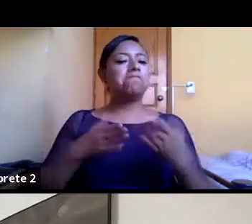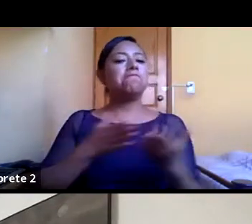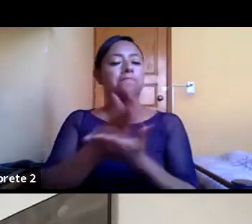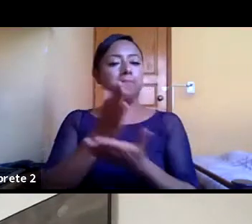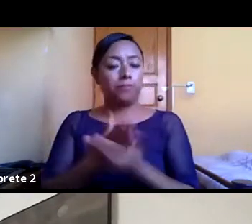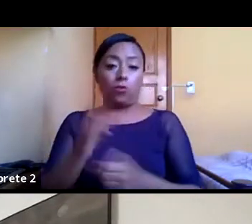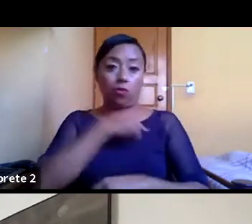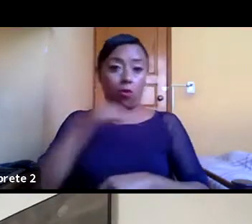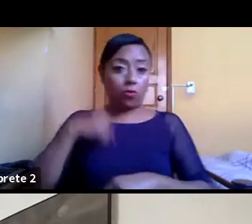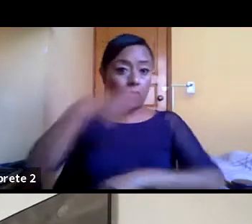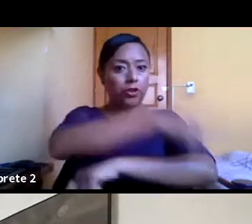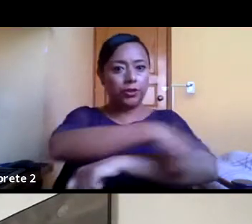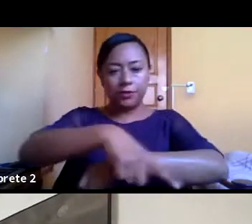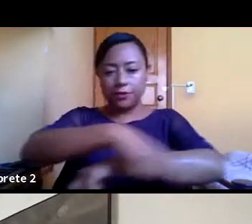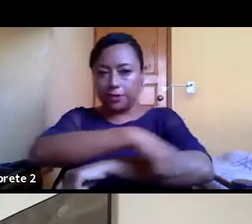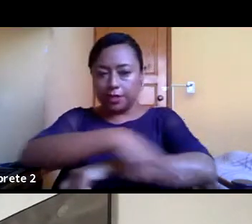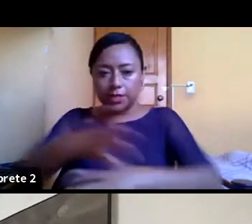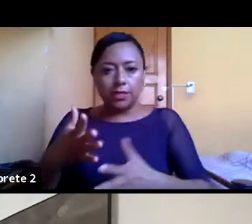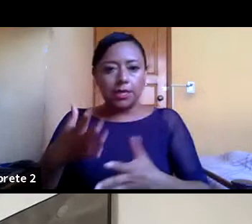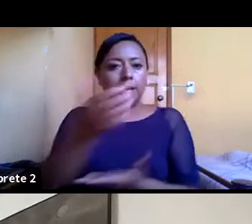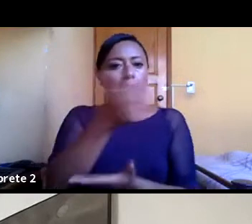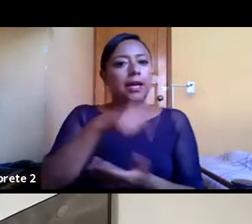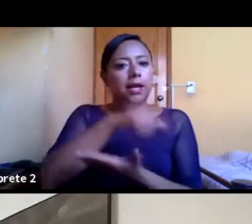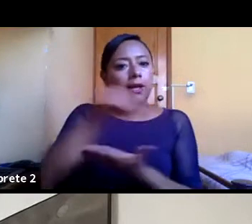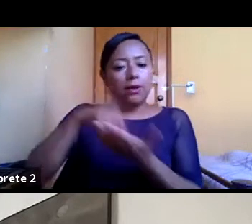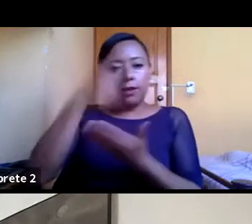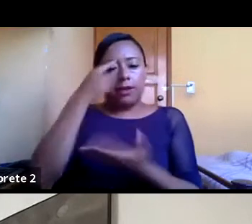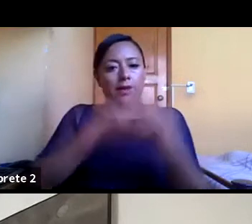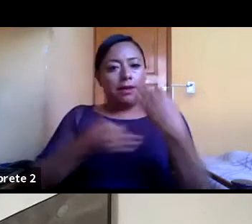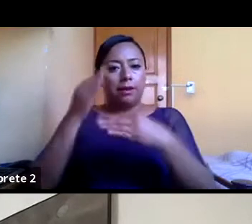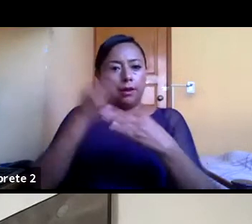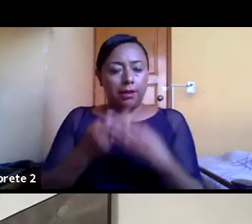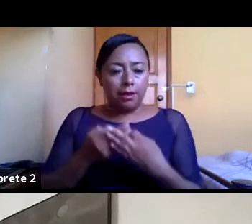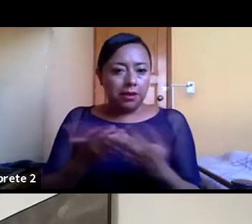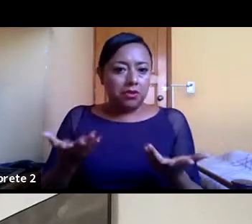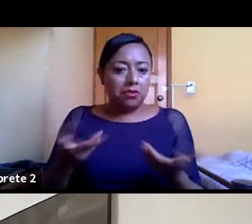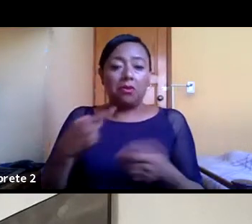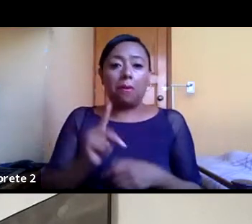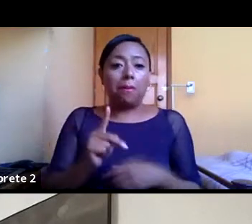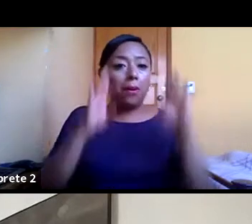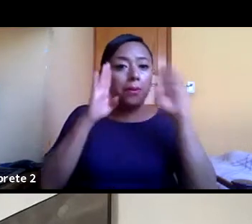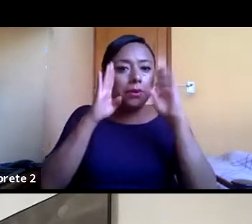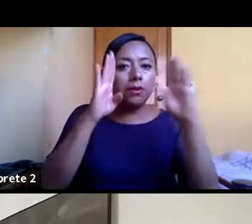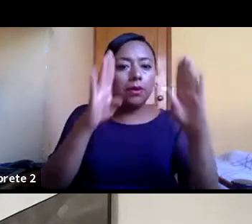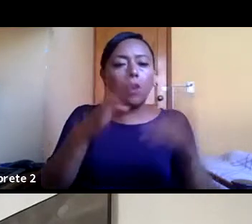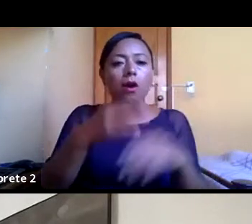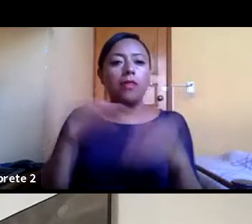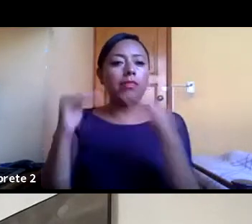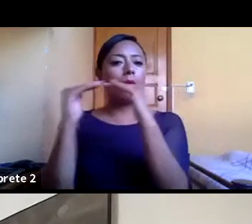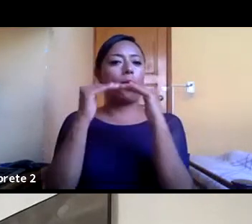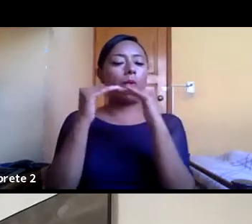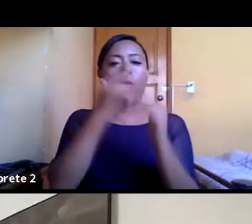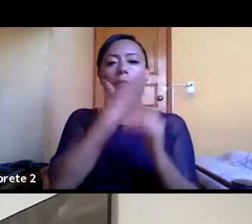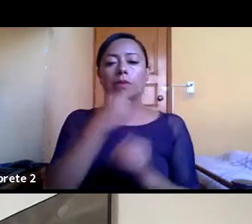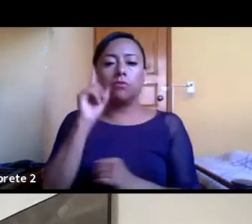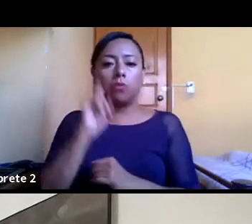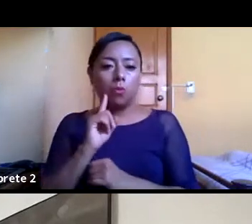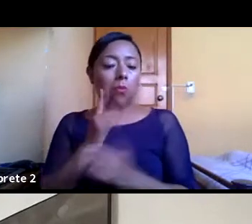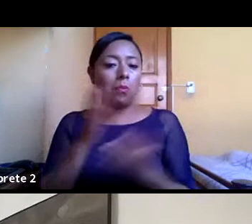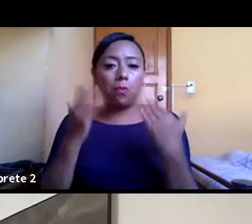ciudades, sin esta perspectiva, vamos a seguir teniendo los problemas de integración